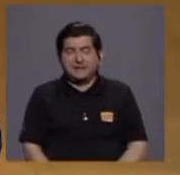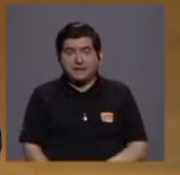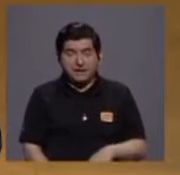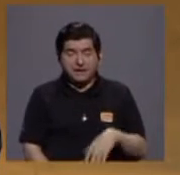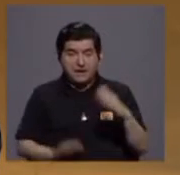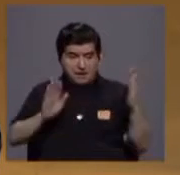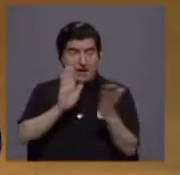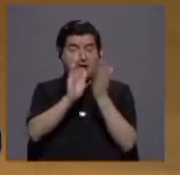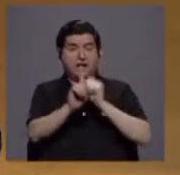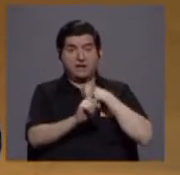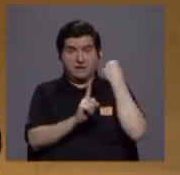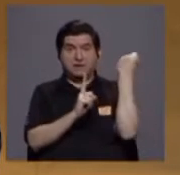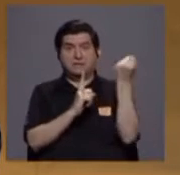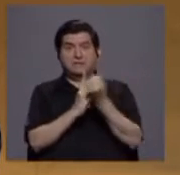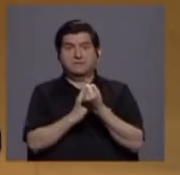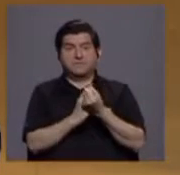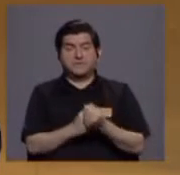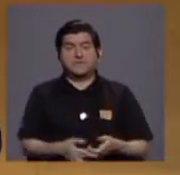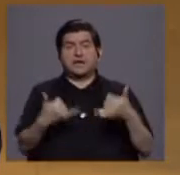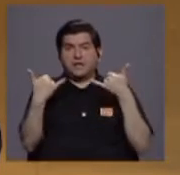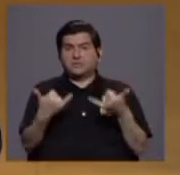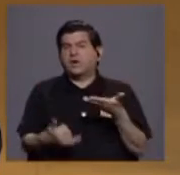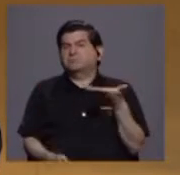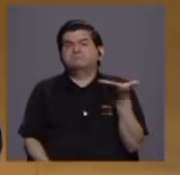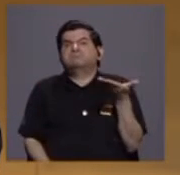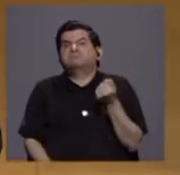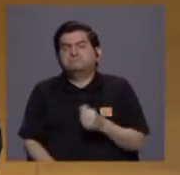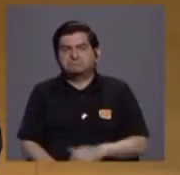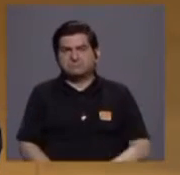frente a la situación presente?